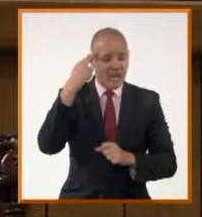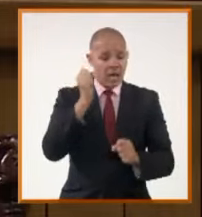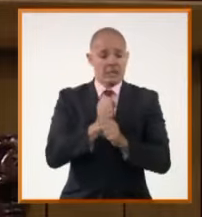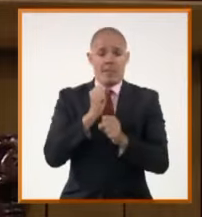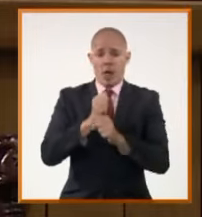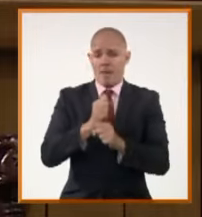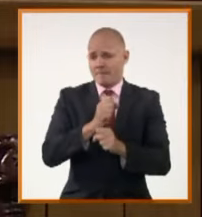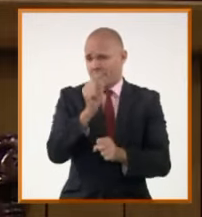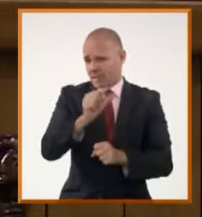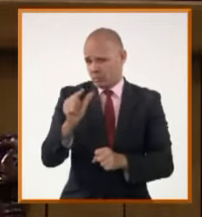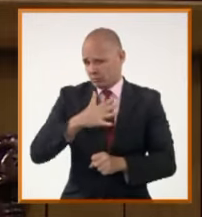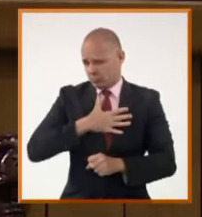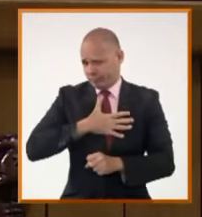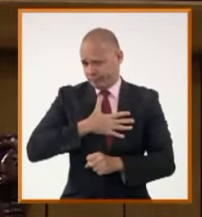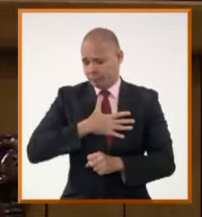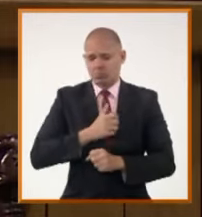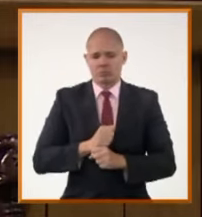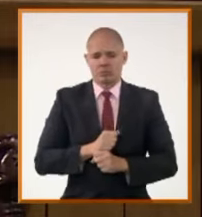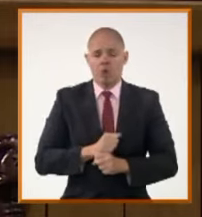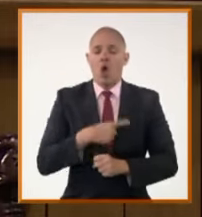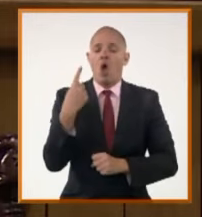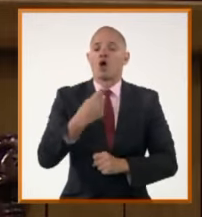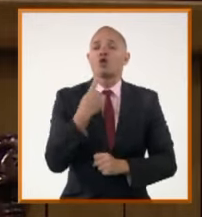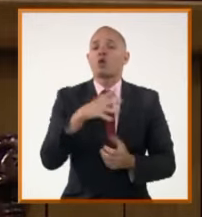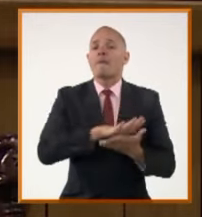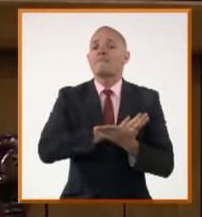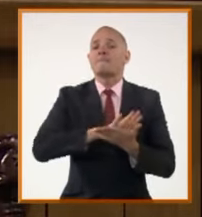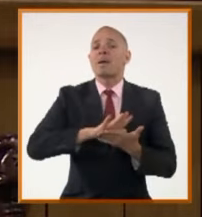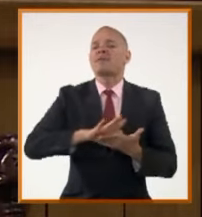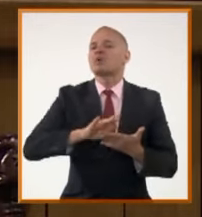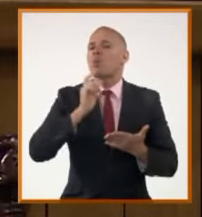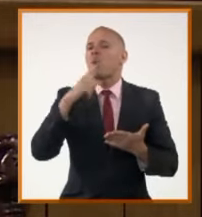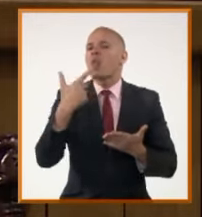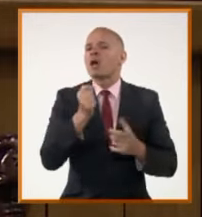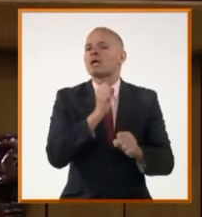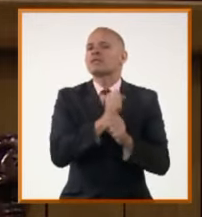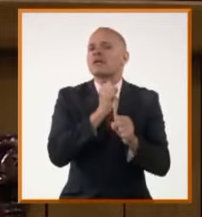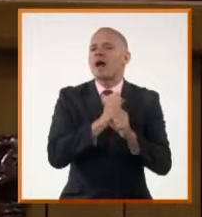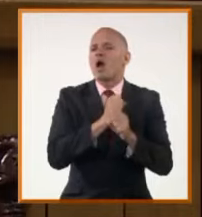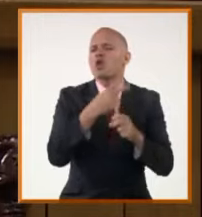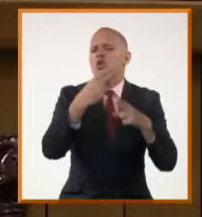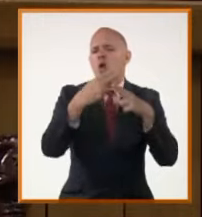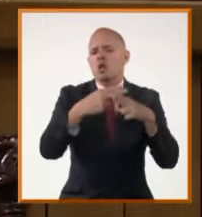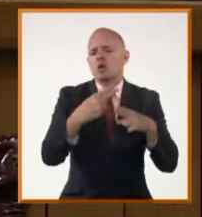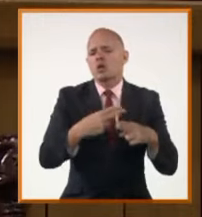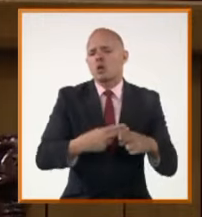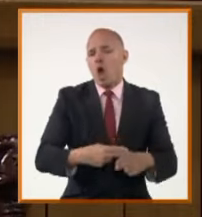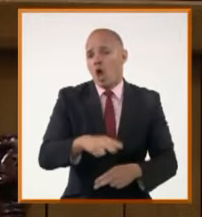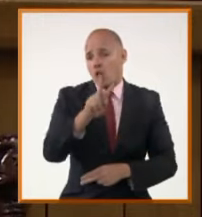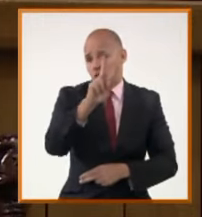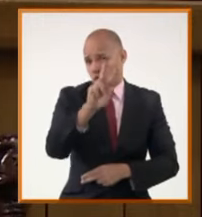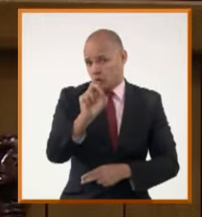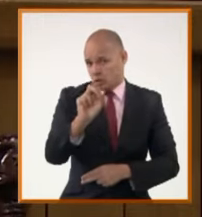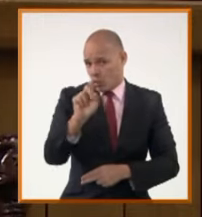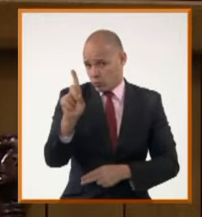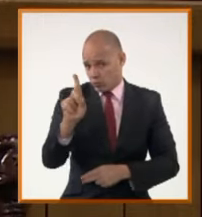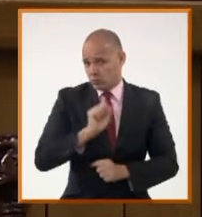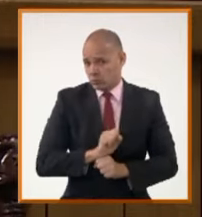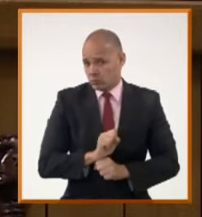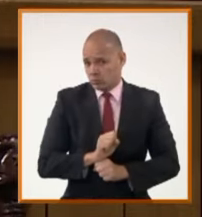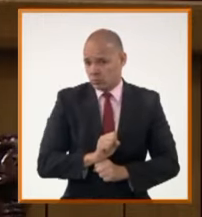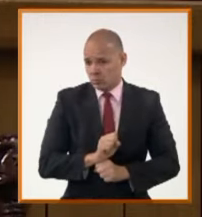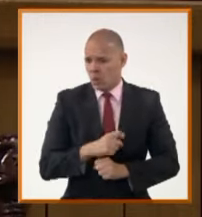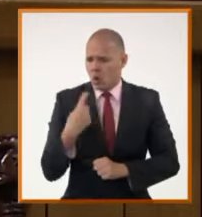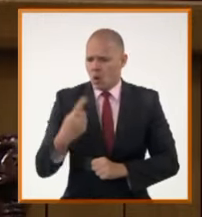permitíamos 201 actividades que se podían ejercer en el trabajo por cuenta propia. Y después analizamos y dijo, no, vamos a hacerlo al